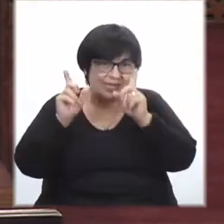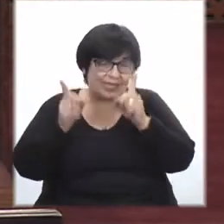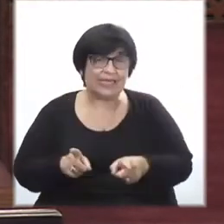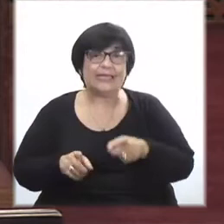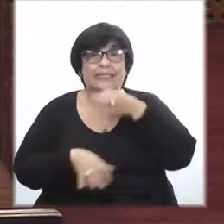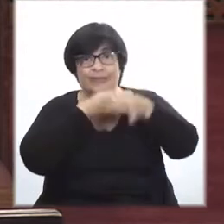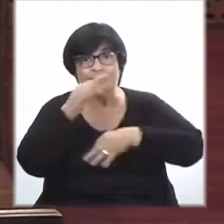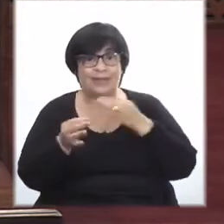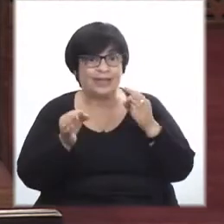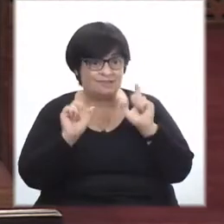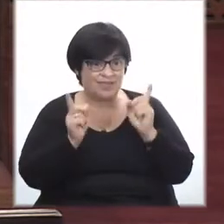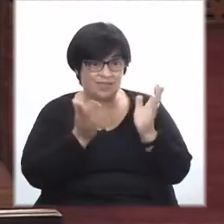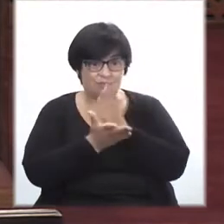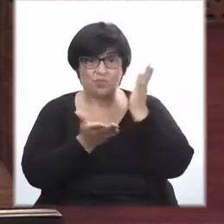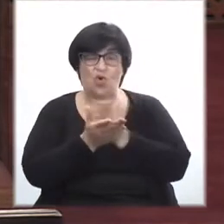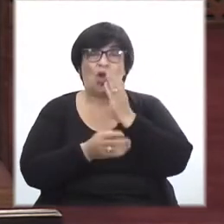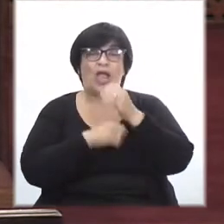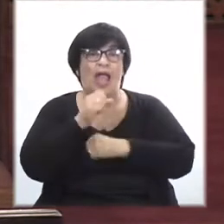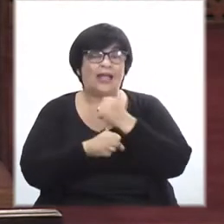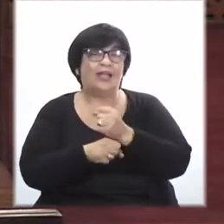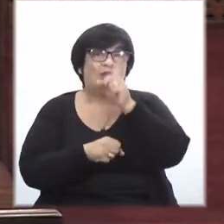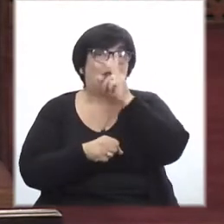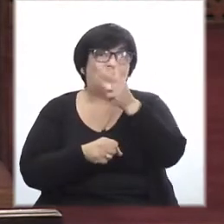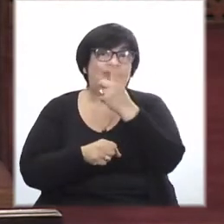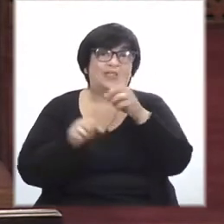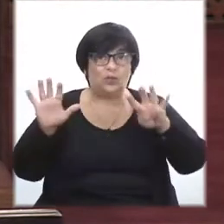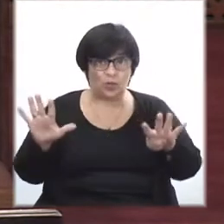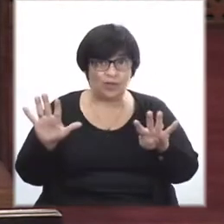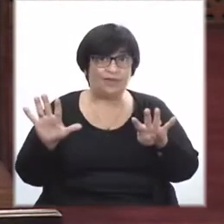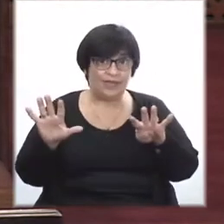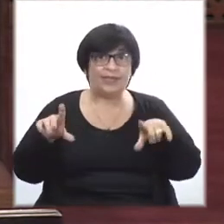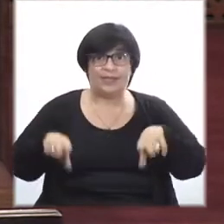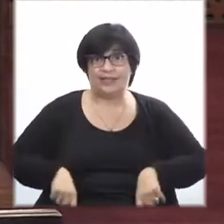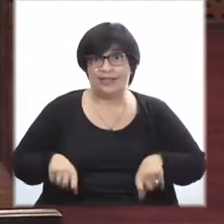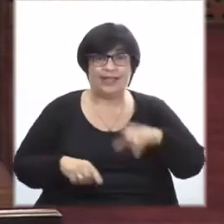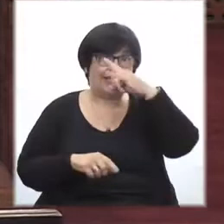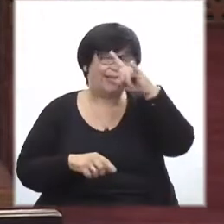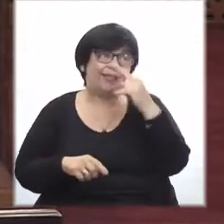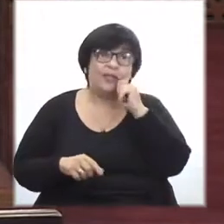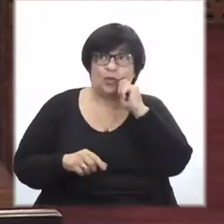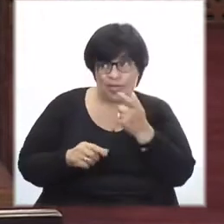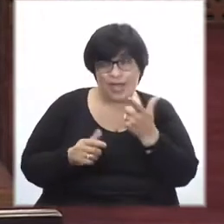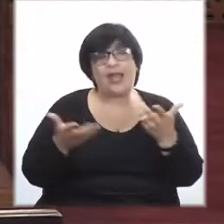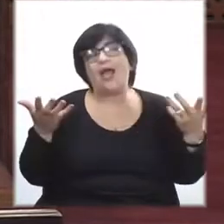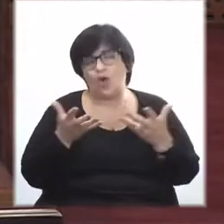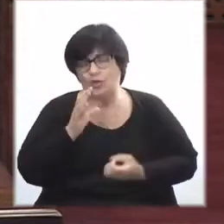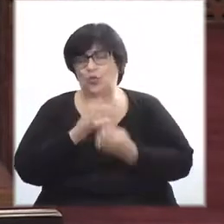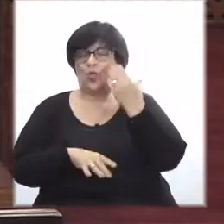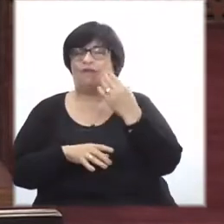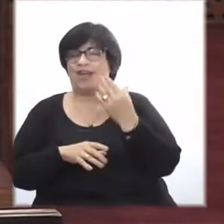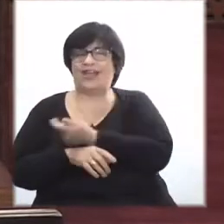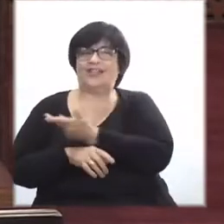mencionado anuario del Ministerio de Ganadería 2019, cifras que nos hubiera gustado ver actualizadas, pero han